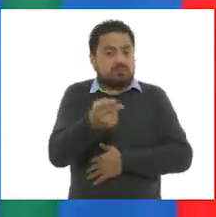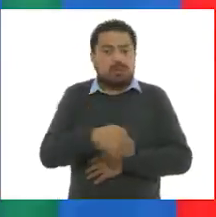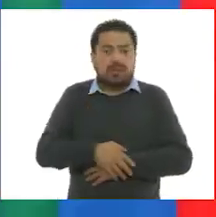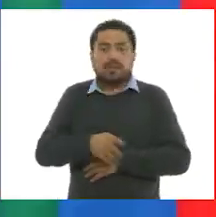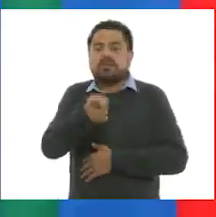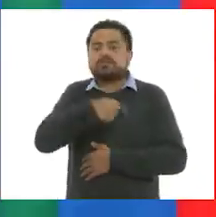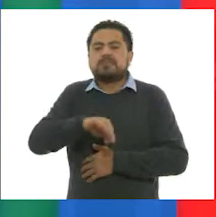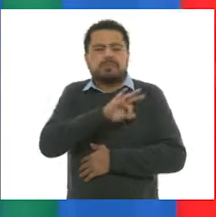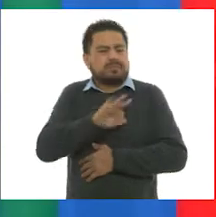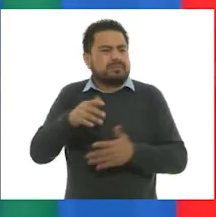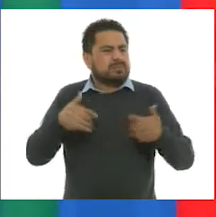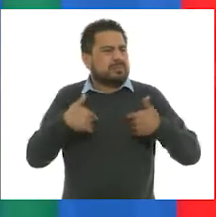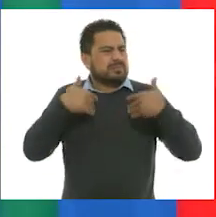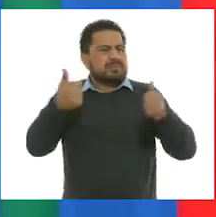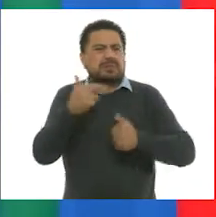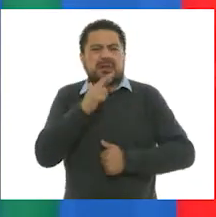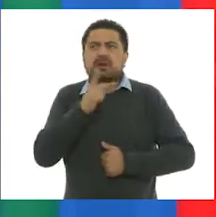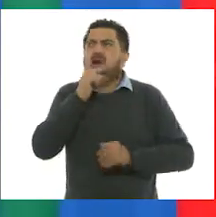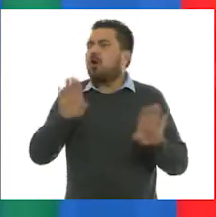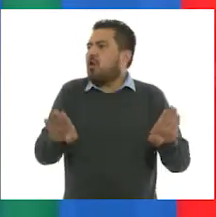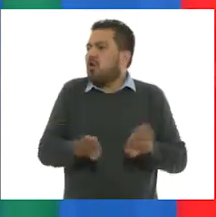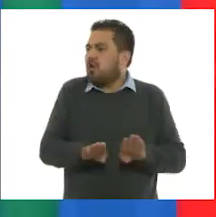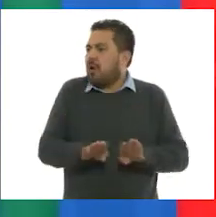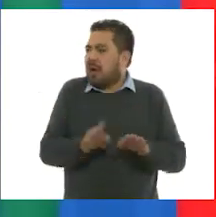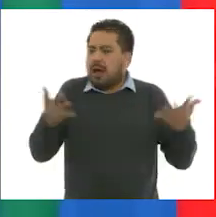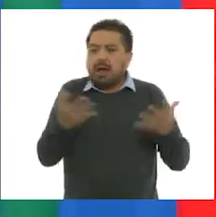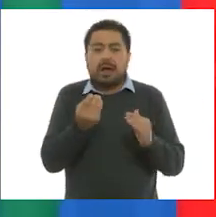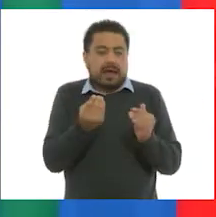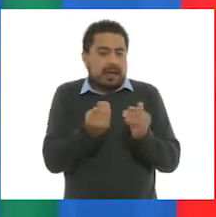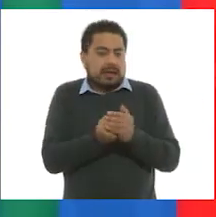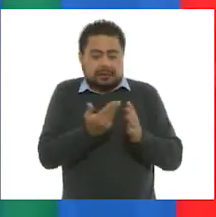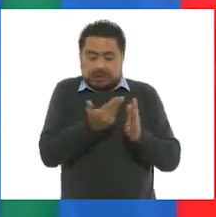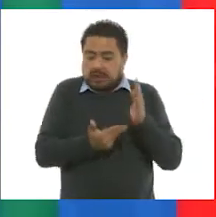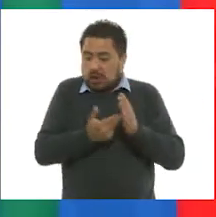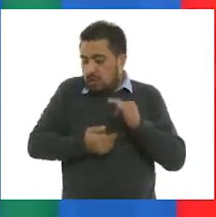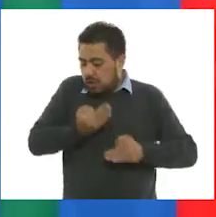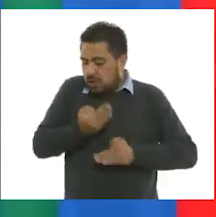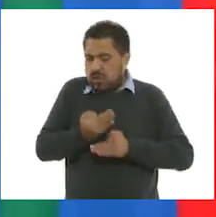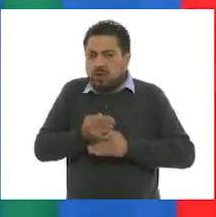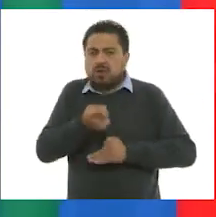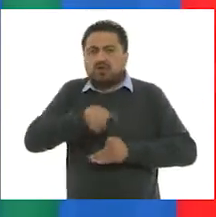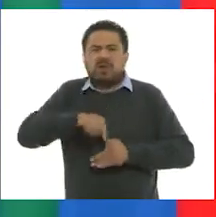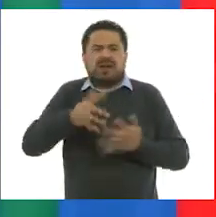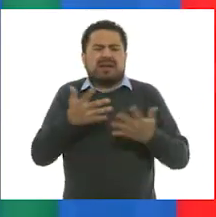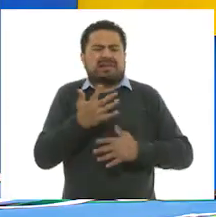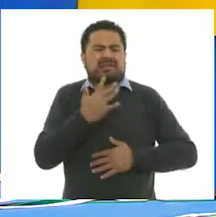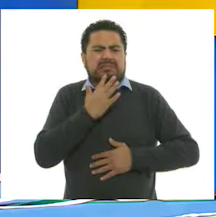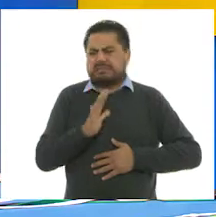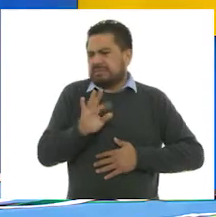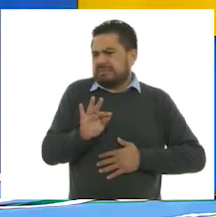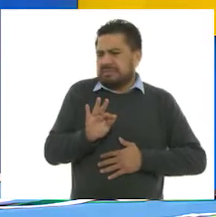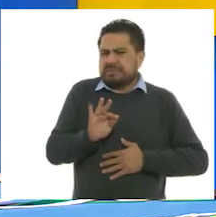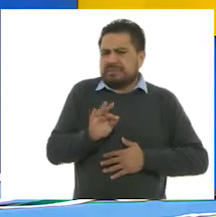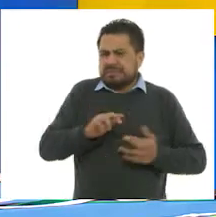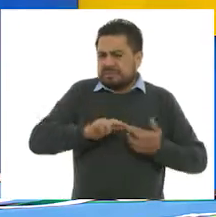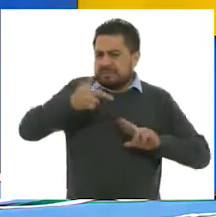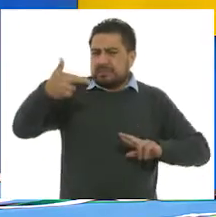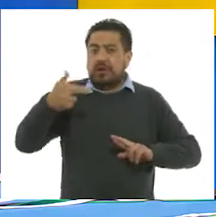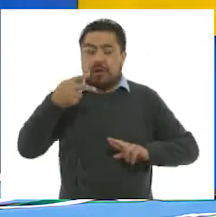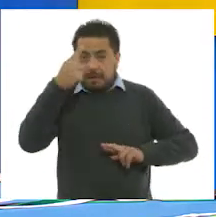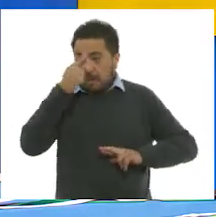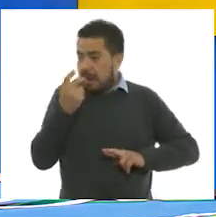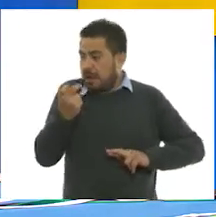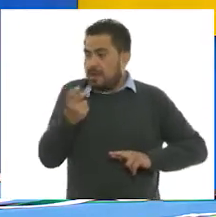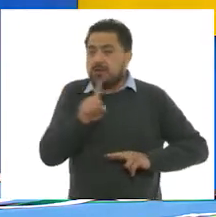que comprendamos mejor cómo lo hacían, en nuestra clase taller de hoy vamos a realizar un sencillo quipú. Para ello,